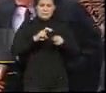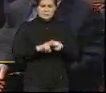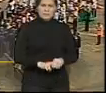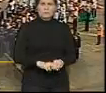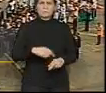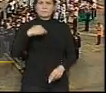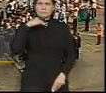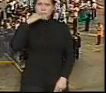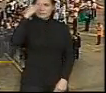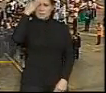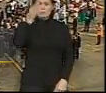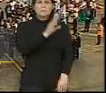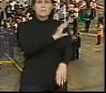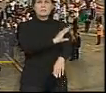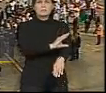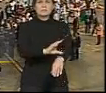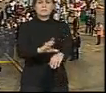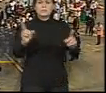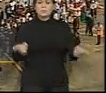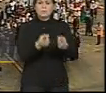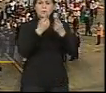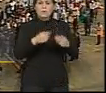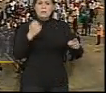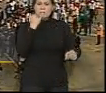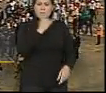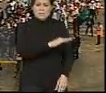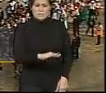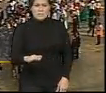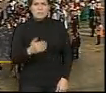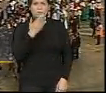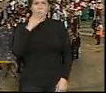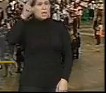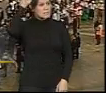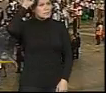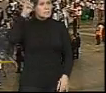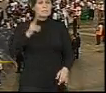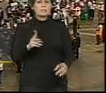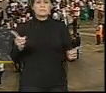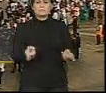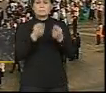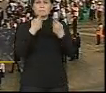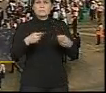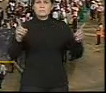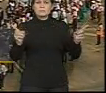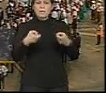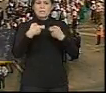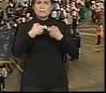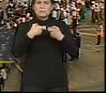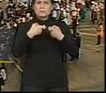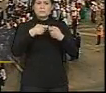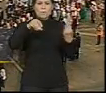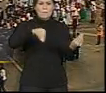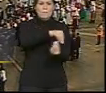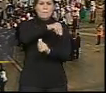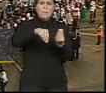gracias. A continuación, el coro de niños y niñas AC Imbuya Guaraní de la Asociación Territorial